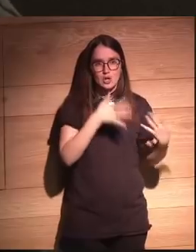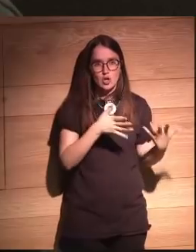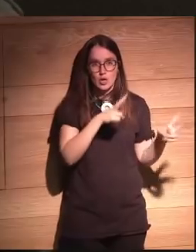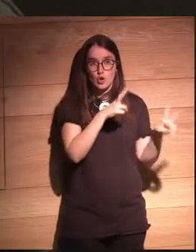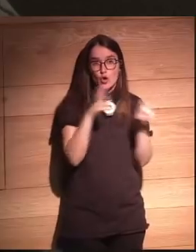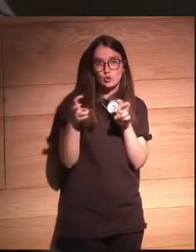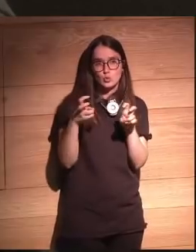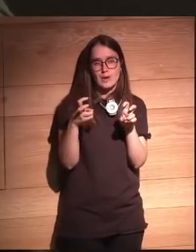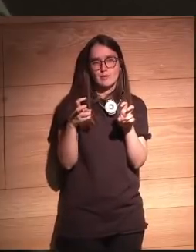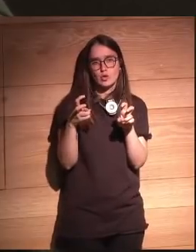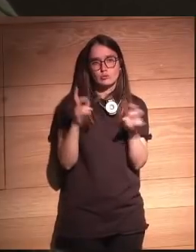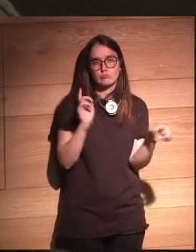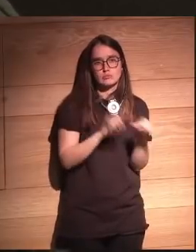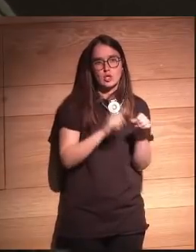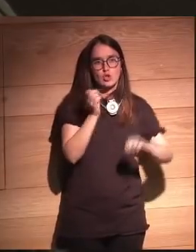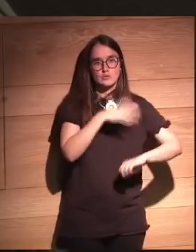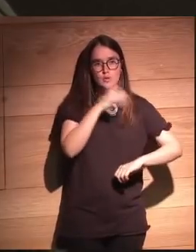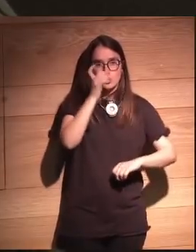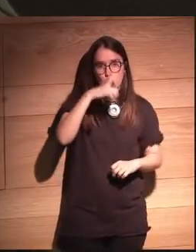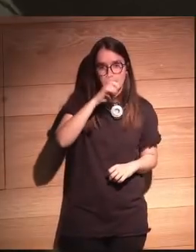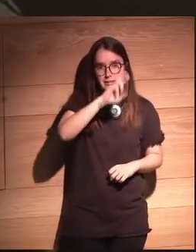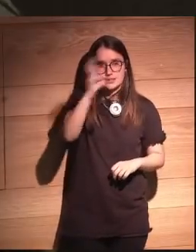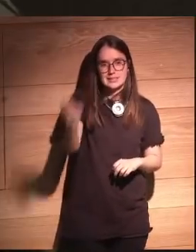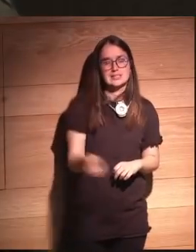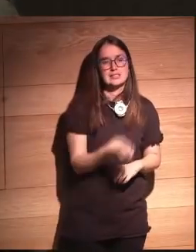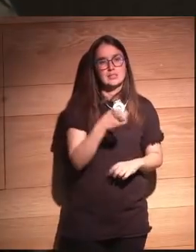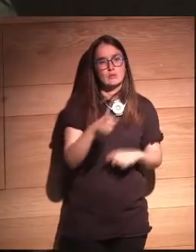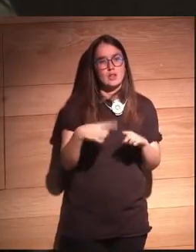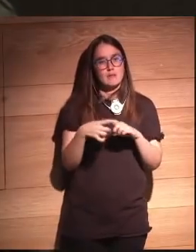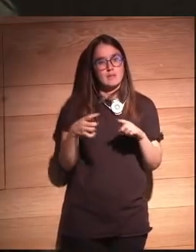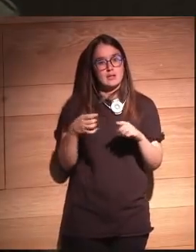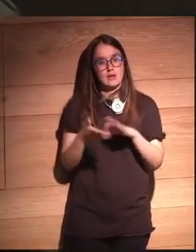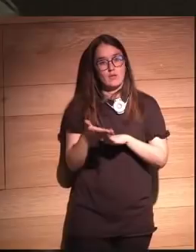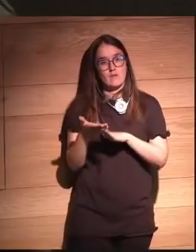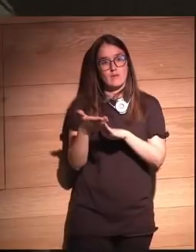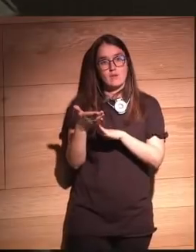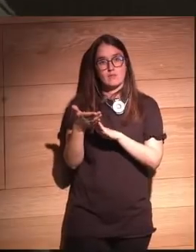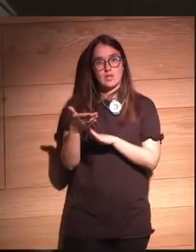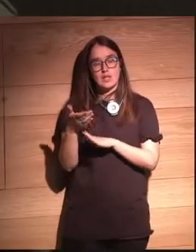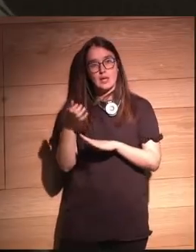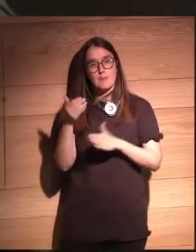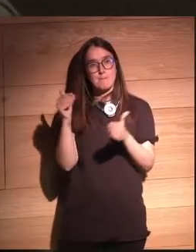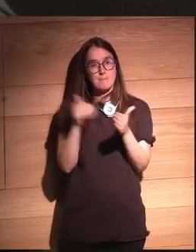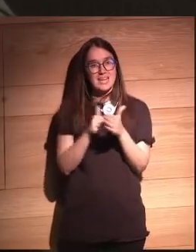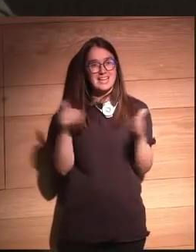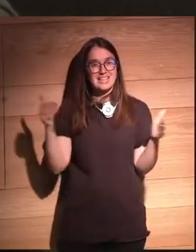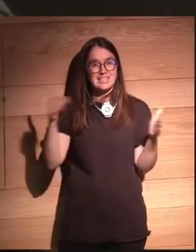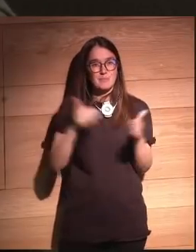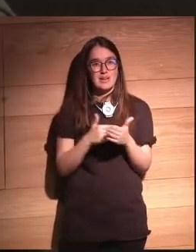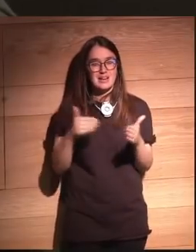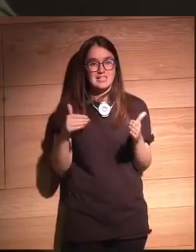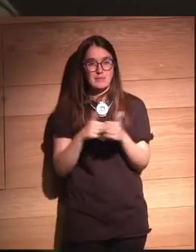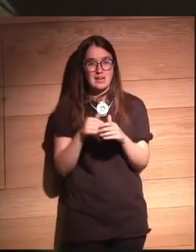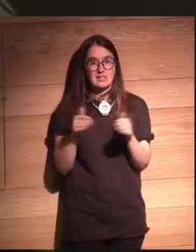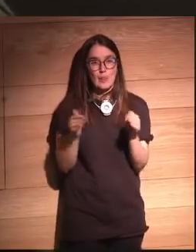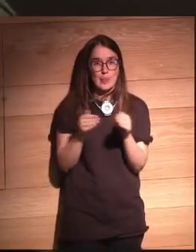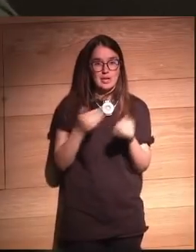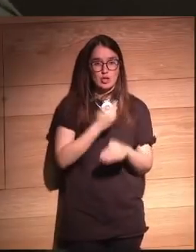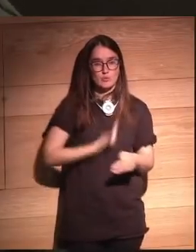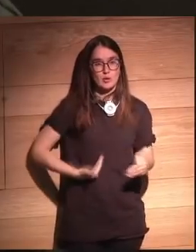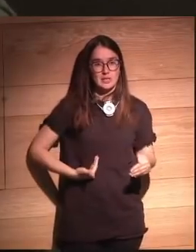nuevos actores, vamos a decir, los fondos buitre, etcétera, sino la inercia enorme de contar con miles y miles de pequeños propietarios que no